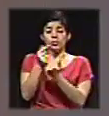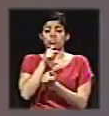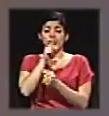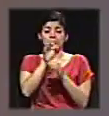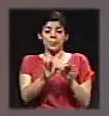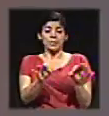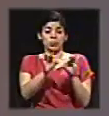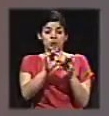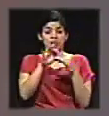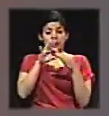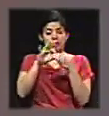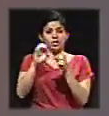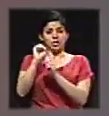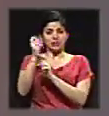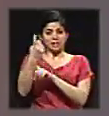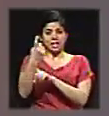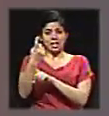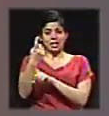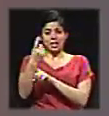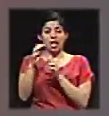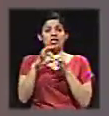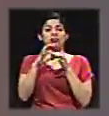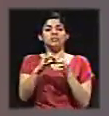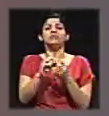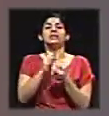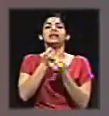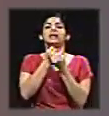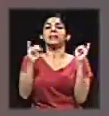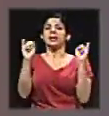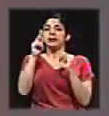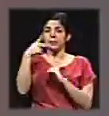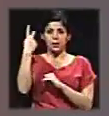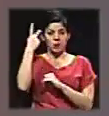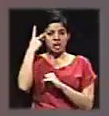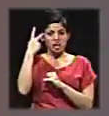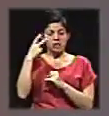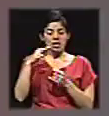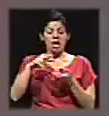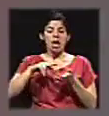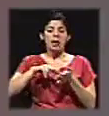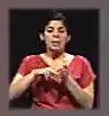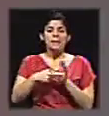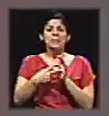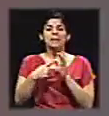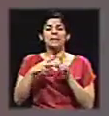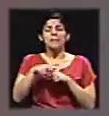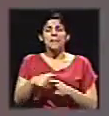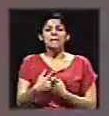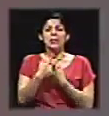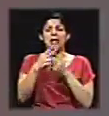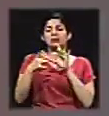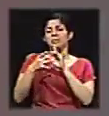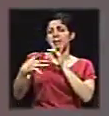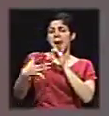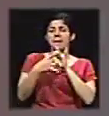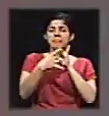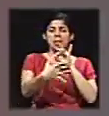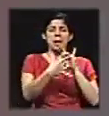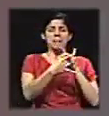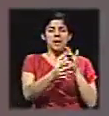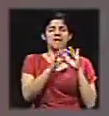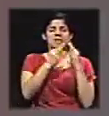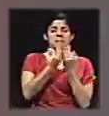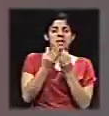de la sociedad al plano de la independencia política, es decir, se empiezan a soltar de las amarras tradicionales,